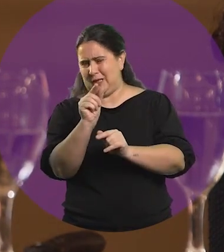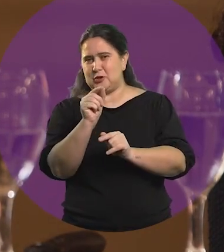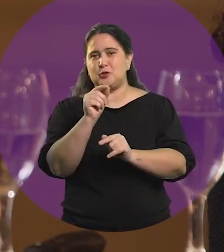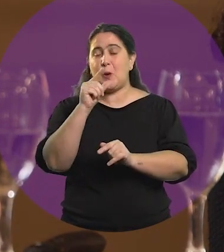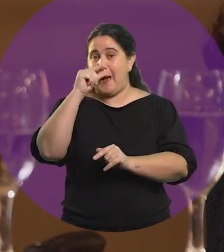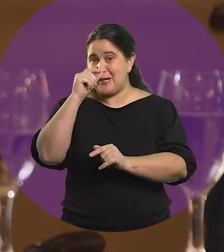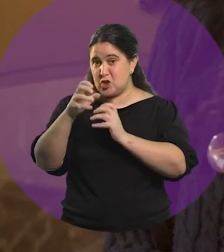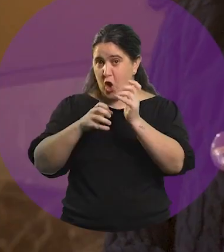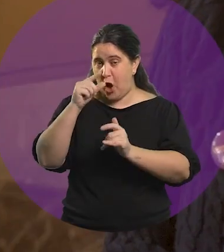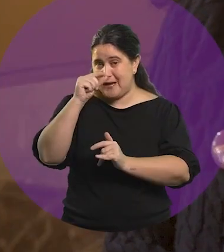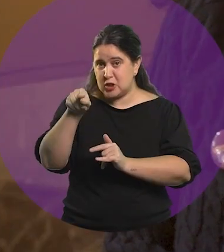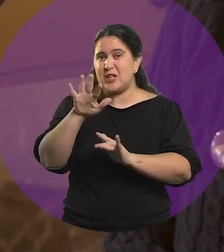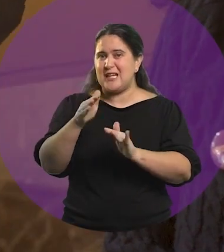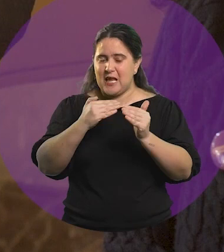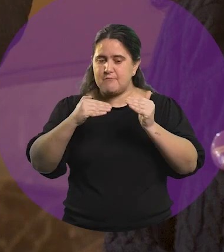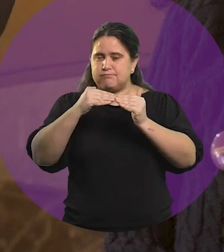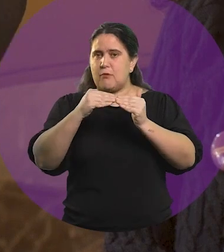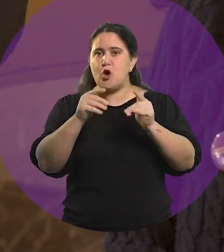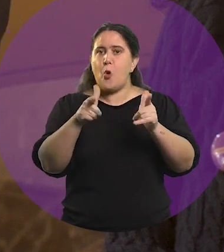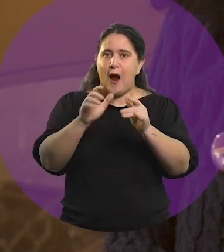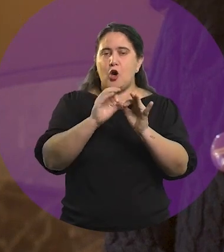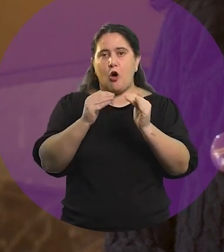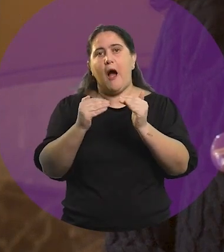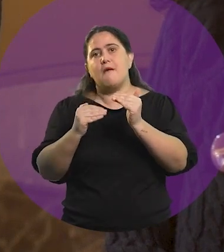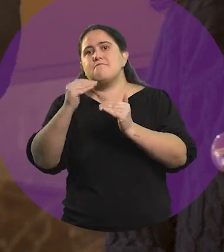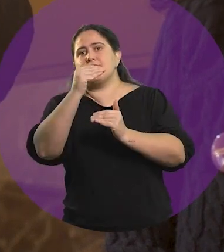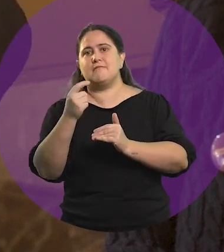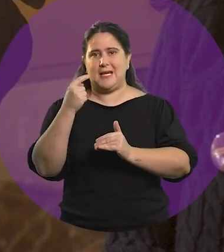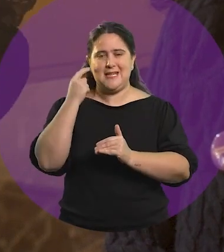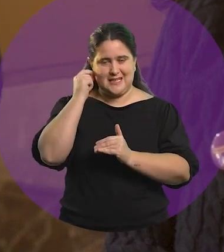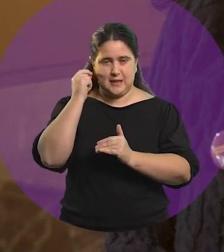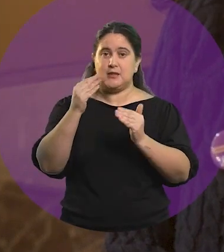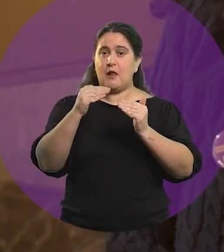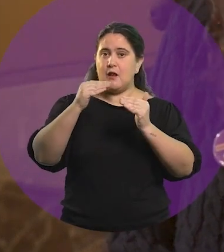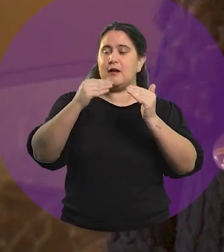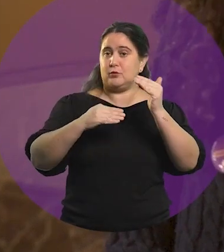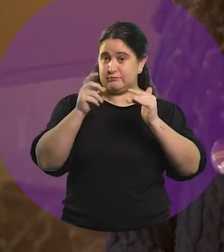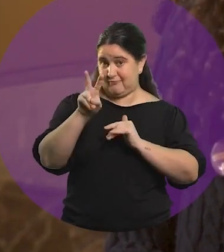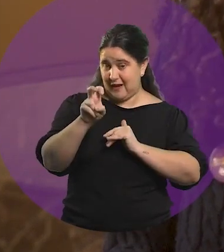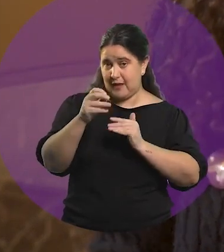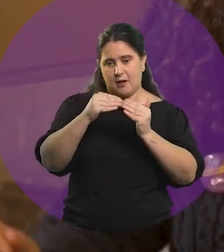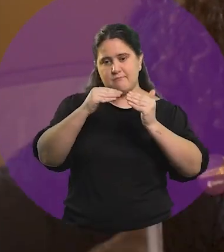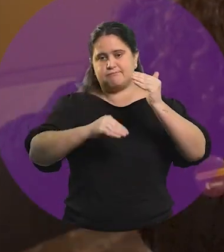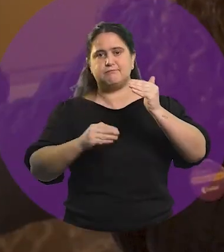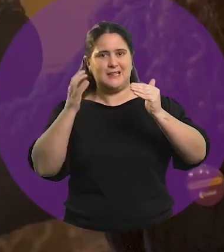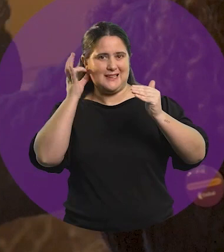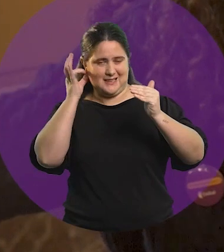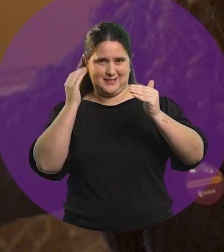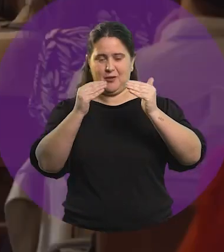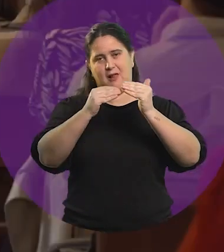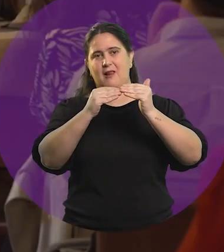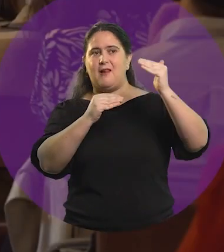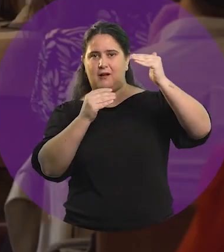en amarillo, es que la brecha es o no existe o es favorable a las niñas. Y en verde, cuando hay una brecha de género, favorable a los varones,